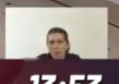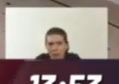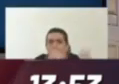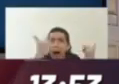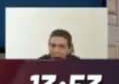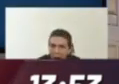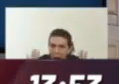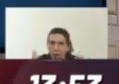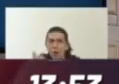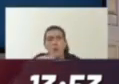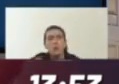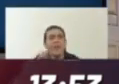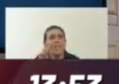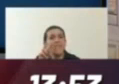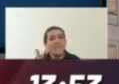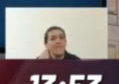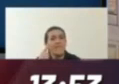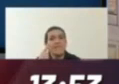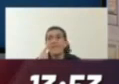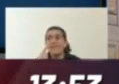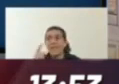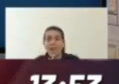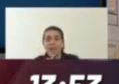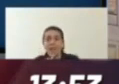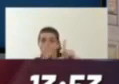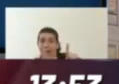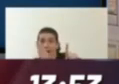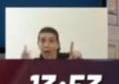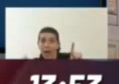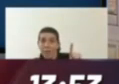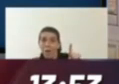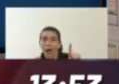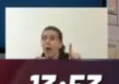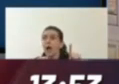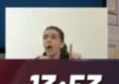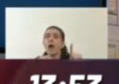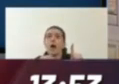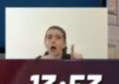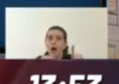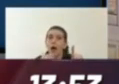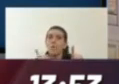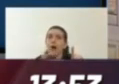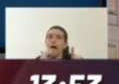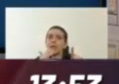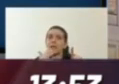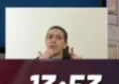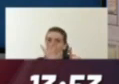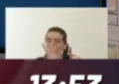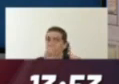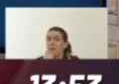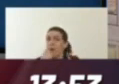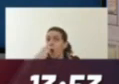fíjense cómo el país hoy está mucho más coloreado que la última vez que hablamos.